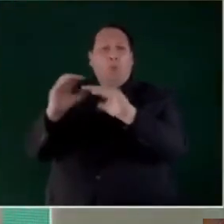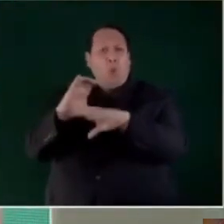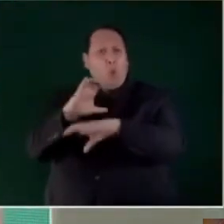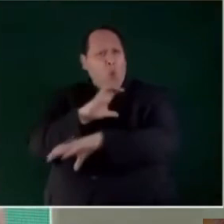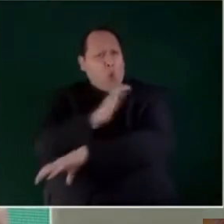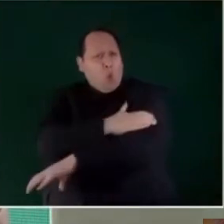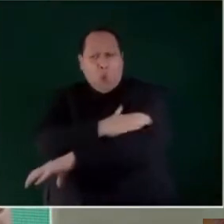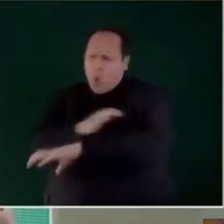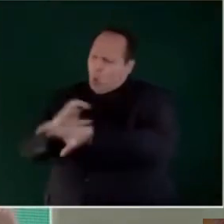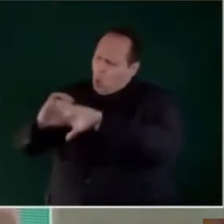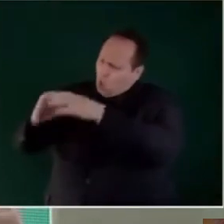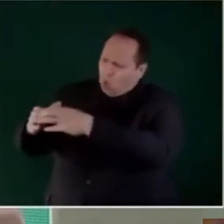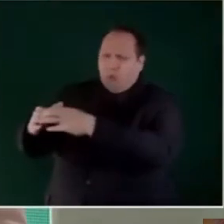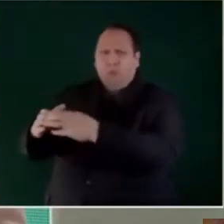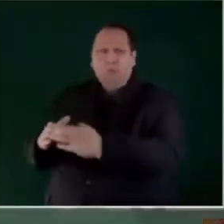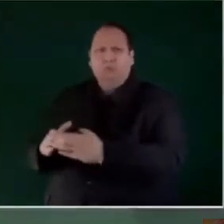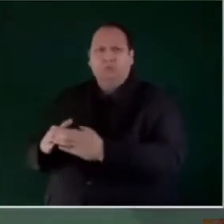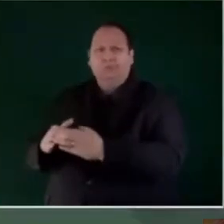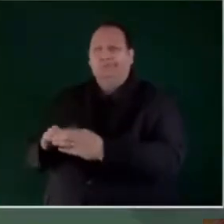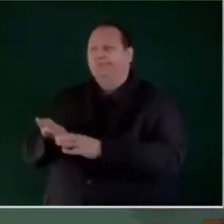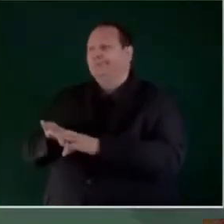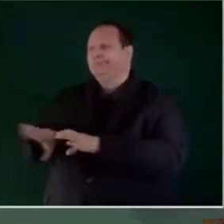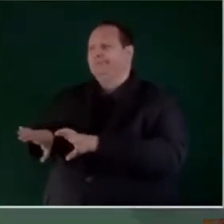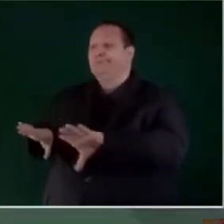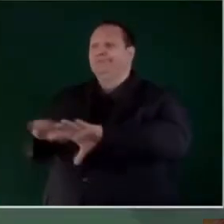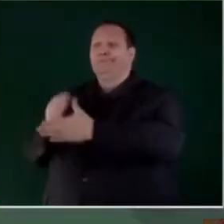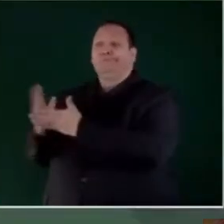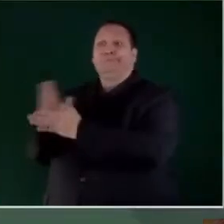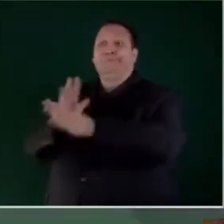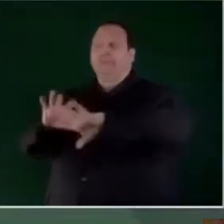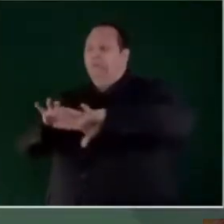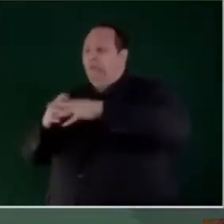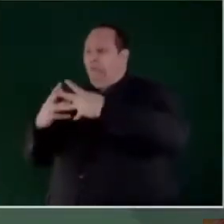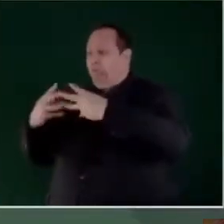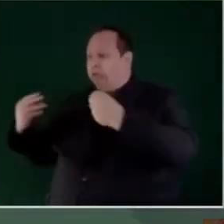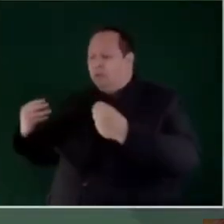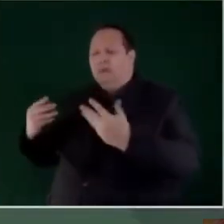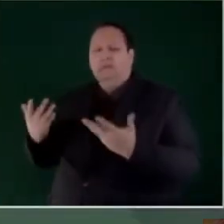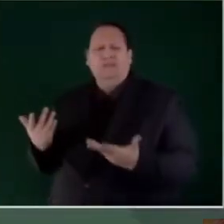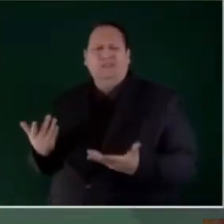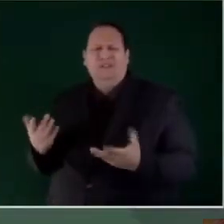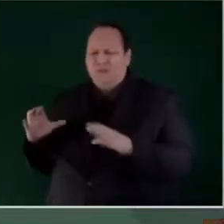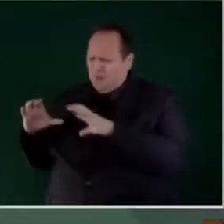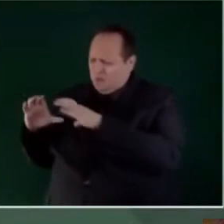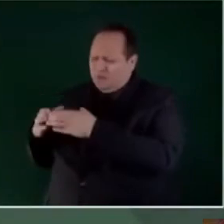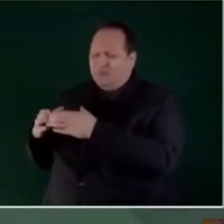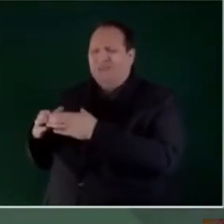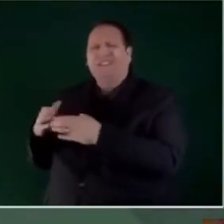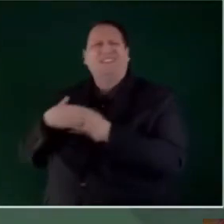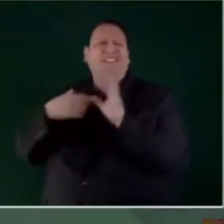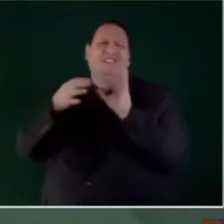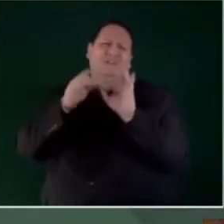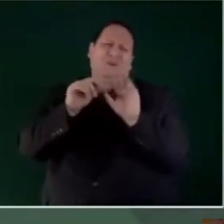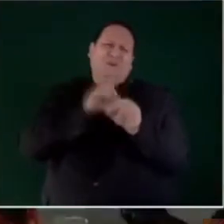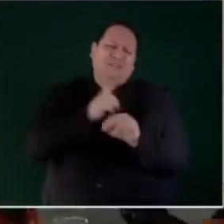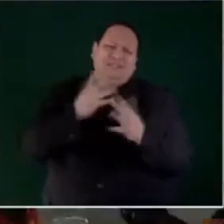fuerte, pues no se dividan. Ya no debería yo estar hablando de esto,